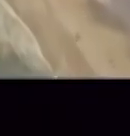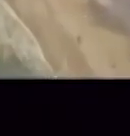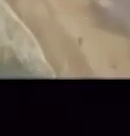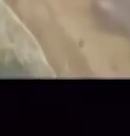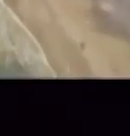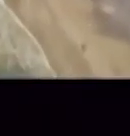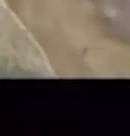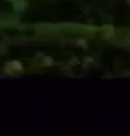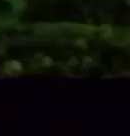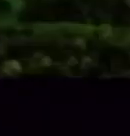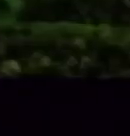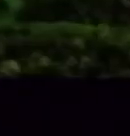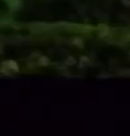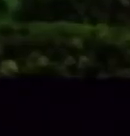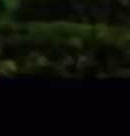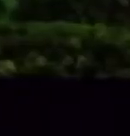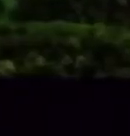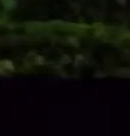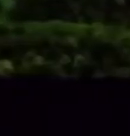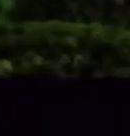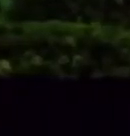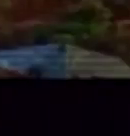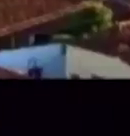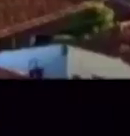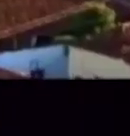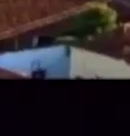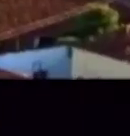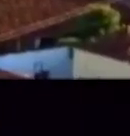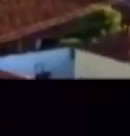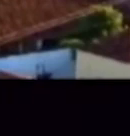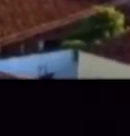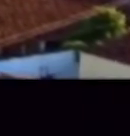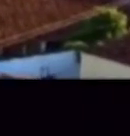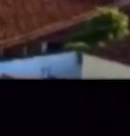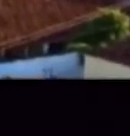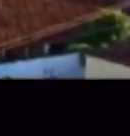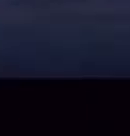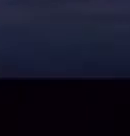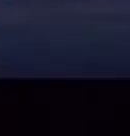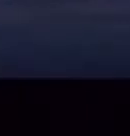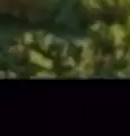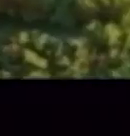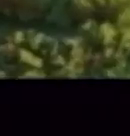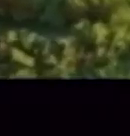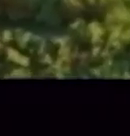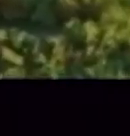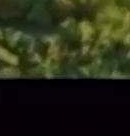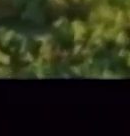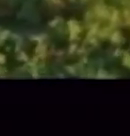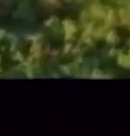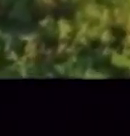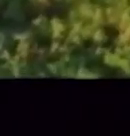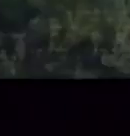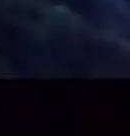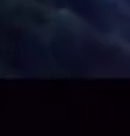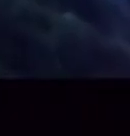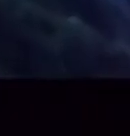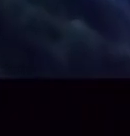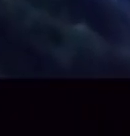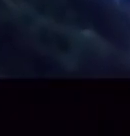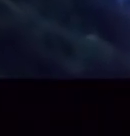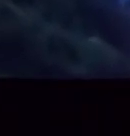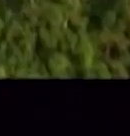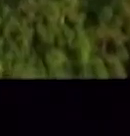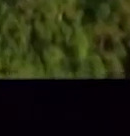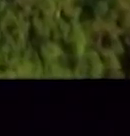vio nacer, regreso a este barrio que me vio correr, lo que fui, lo que